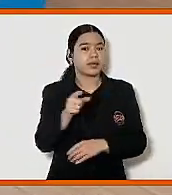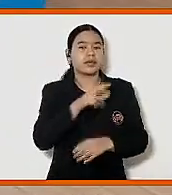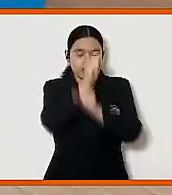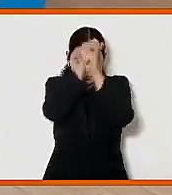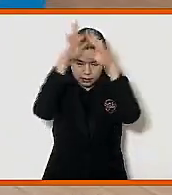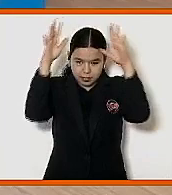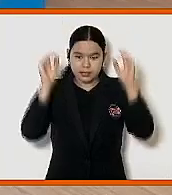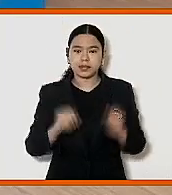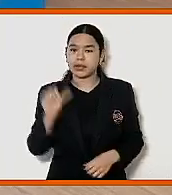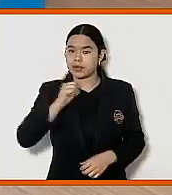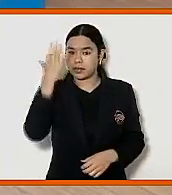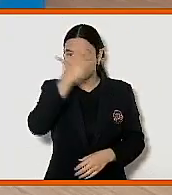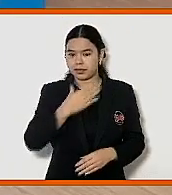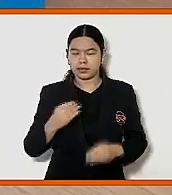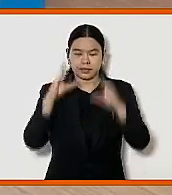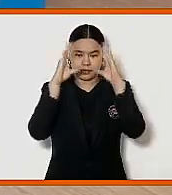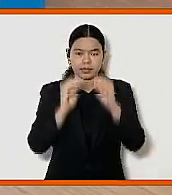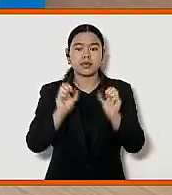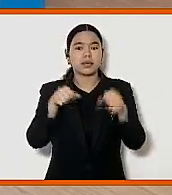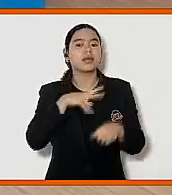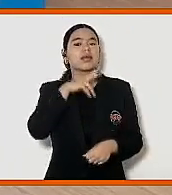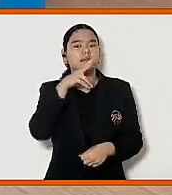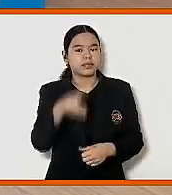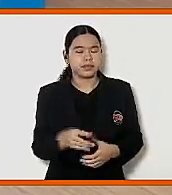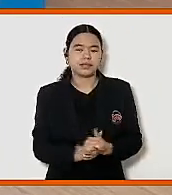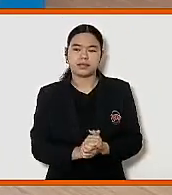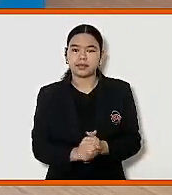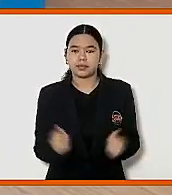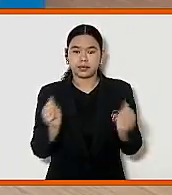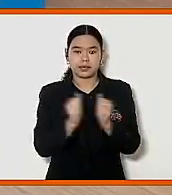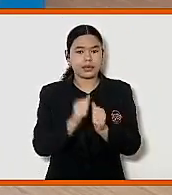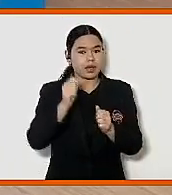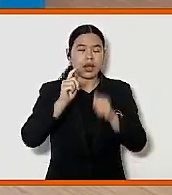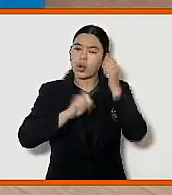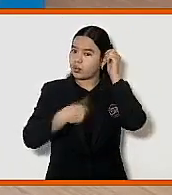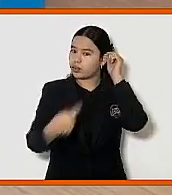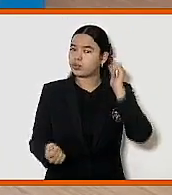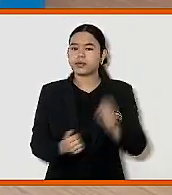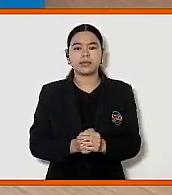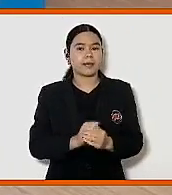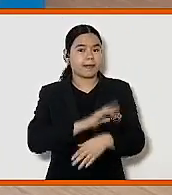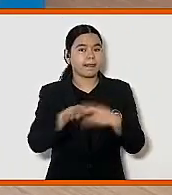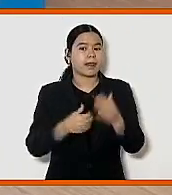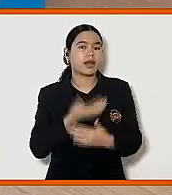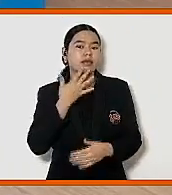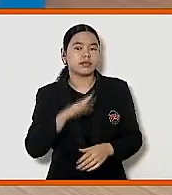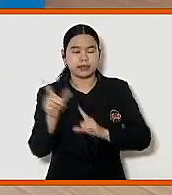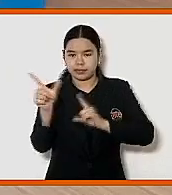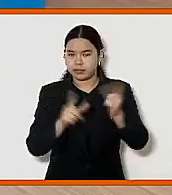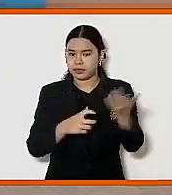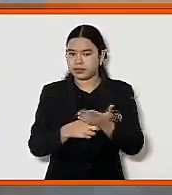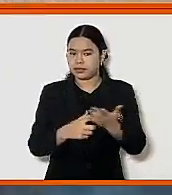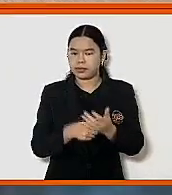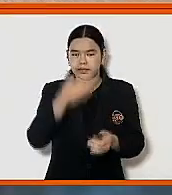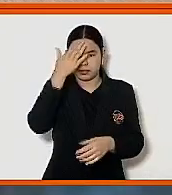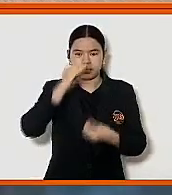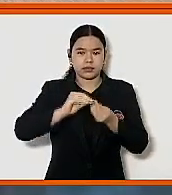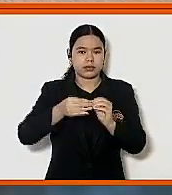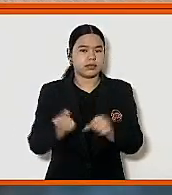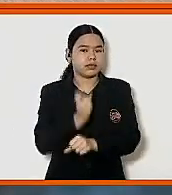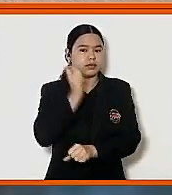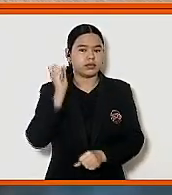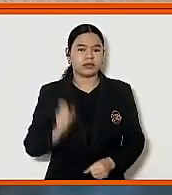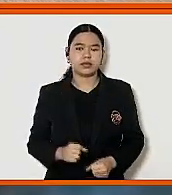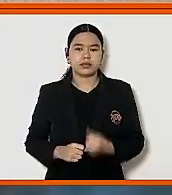uno de tus sueños en esta hermosa noche se hagan realidad junto a Diaria. Te deseo muchísima suerte. Ten tu boleto en mano. Se viene tu primer